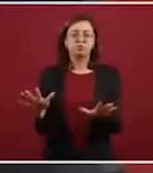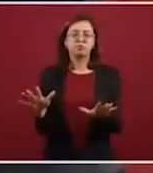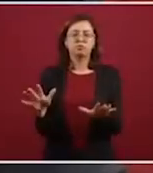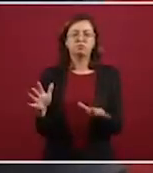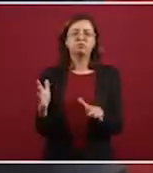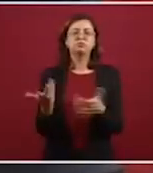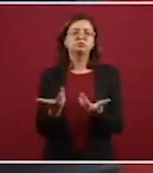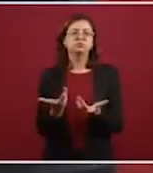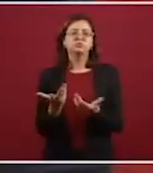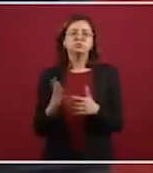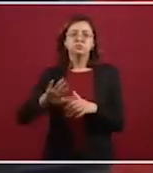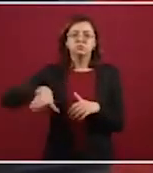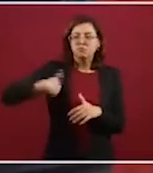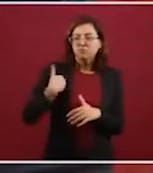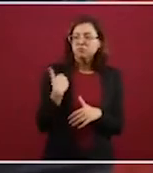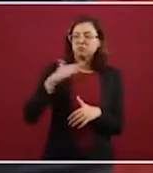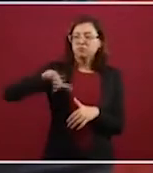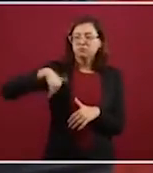acumular datos